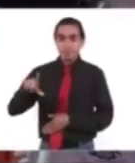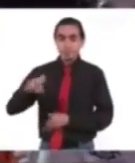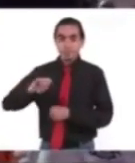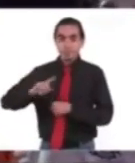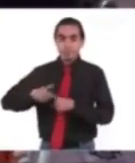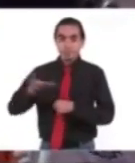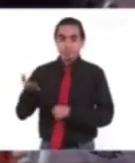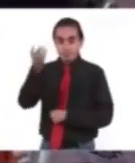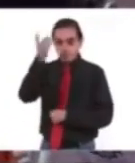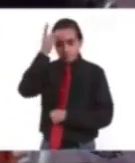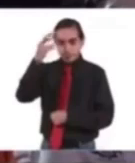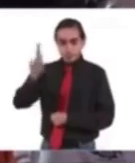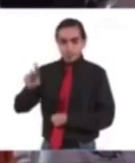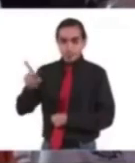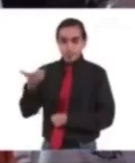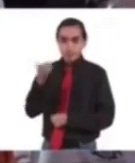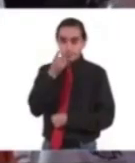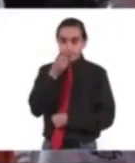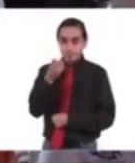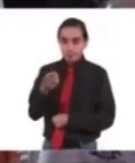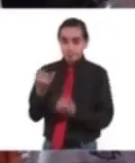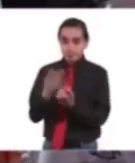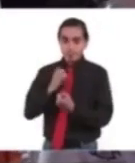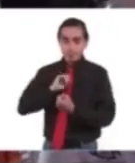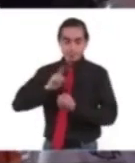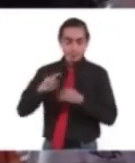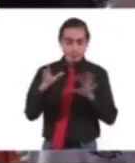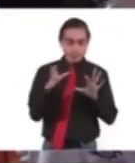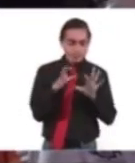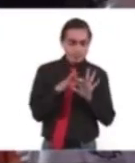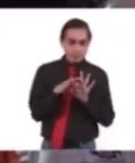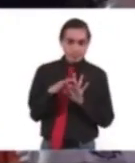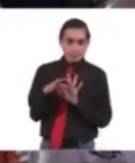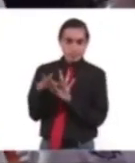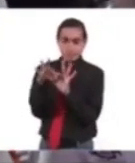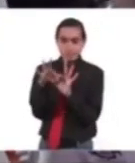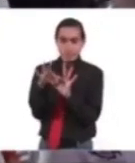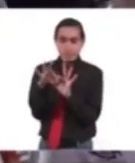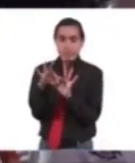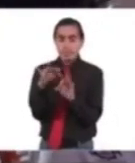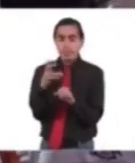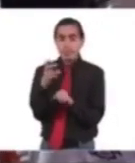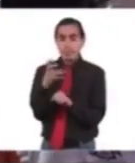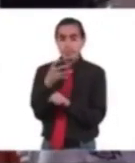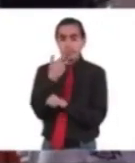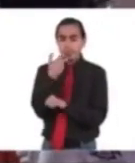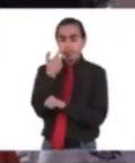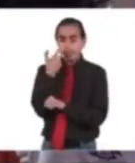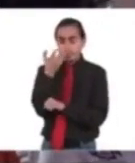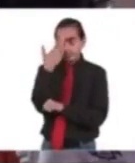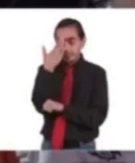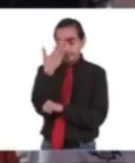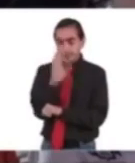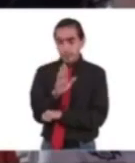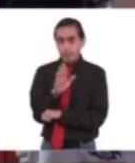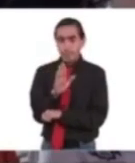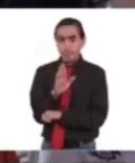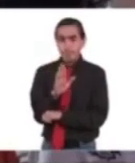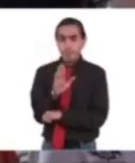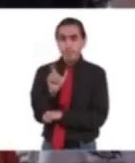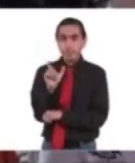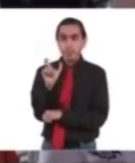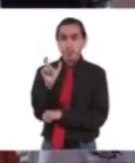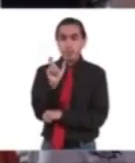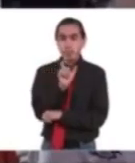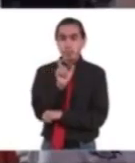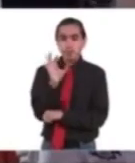dijo la doctora, que se veía muy difícil la conexión a la red nacional, quisiéramos llevarnos la noticia de cuándo podría ser real